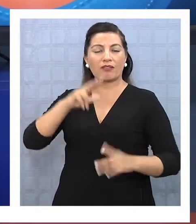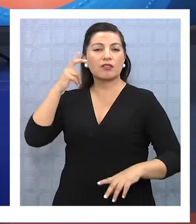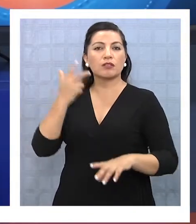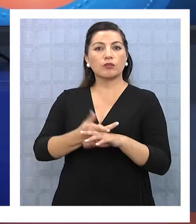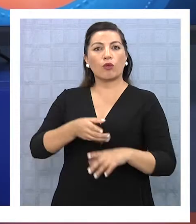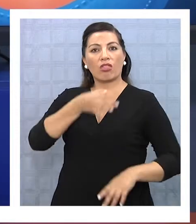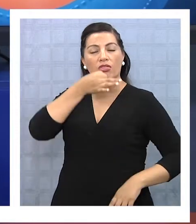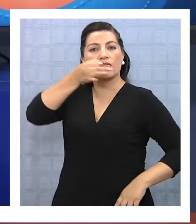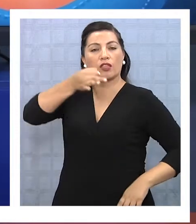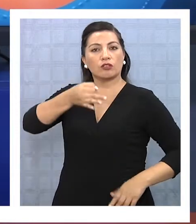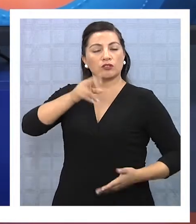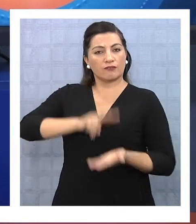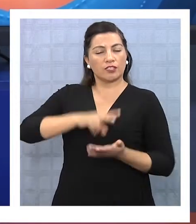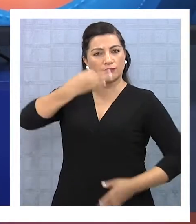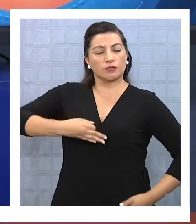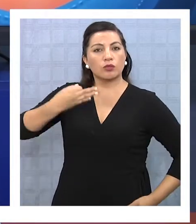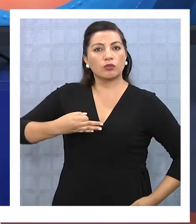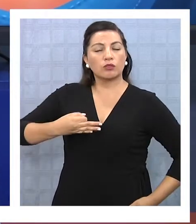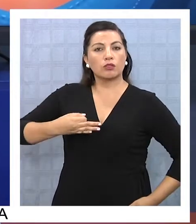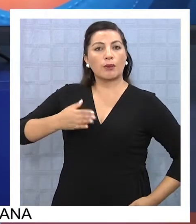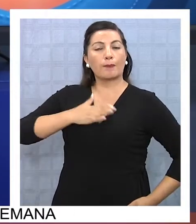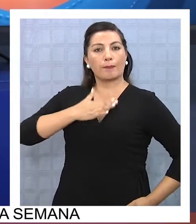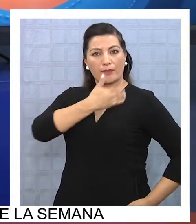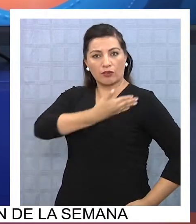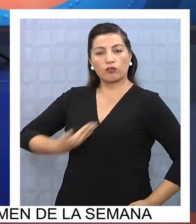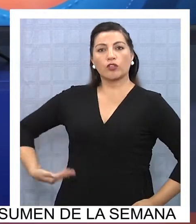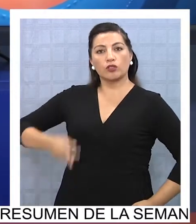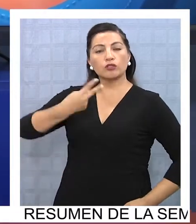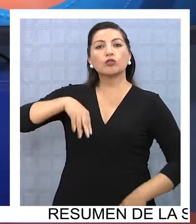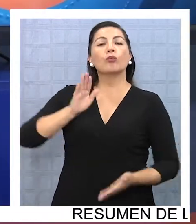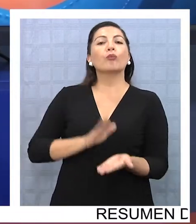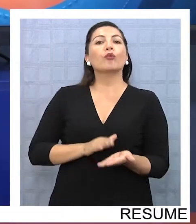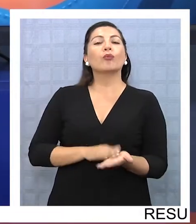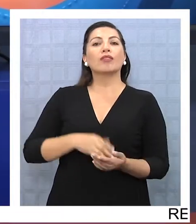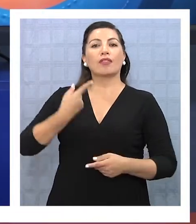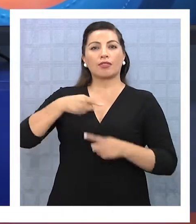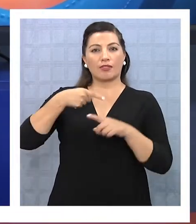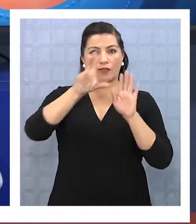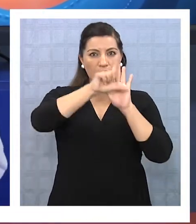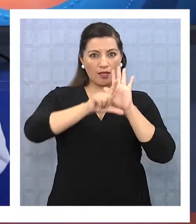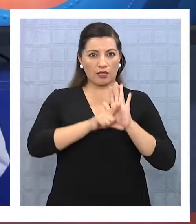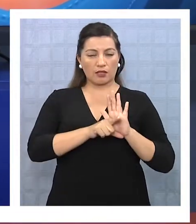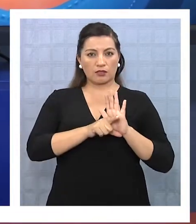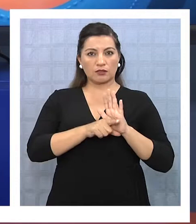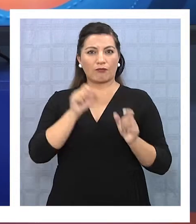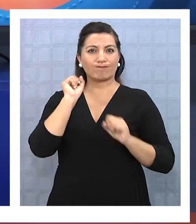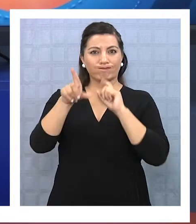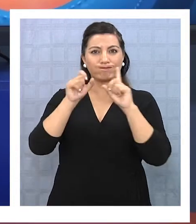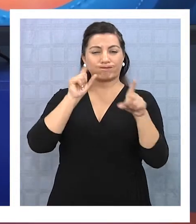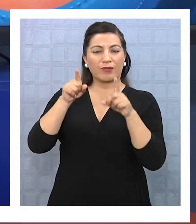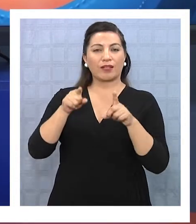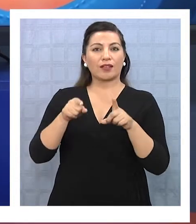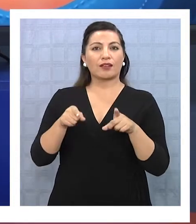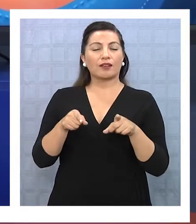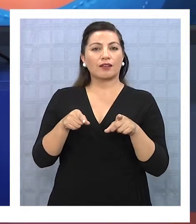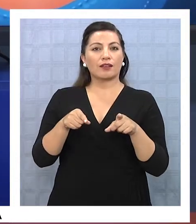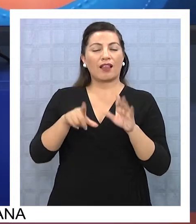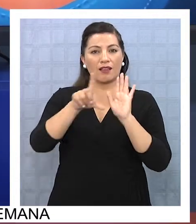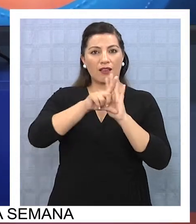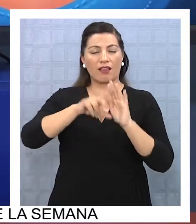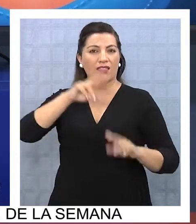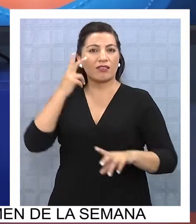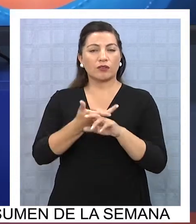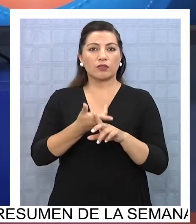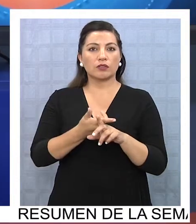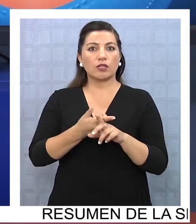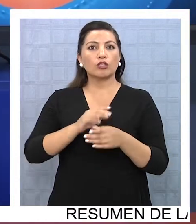con argumentos. Por ejemplo, durante nuestro gobierno nosotros propusimos varias leyes para combatir con mayor eficacia a la delincuencia.